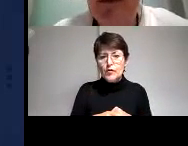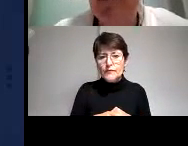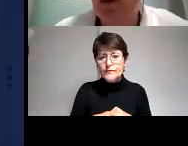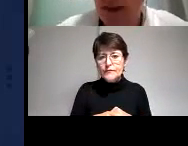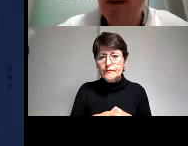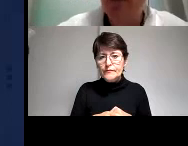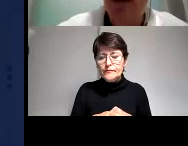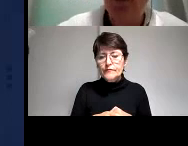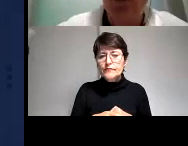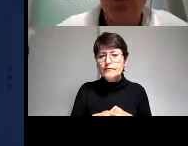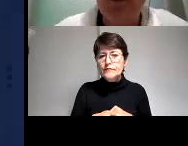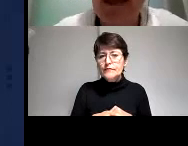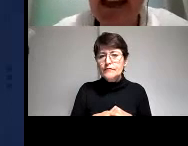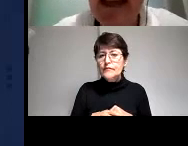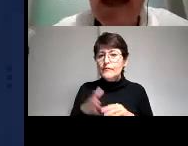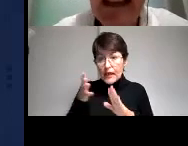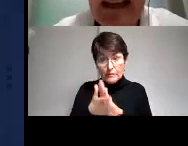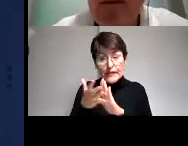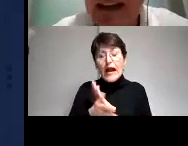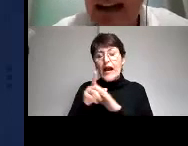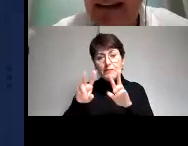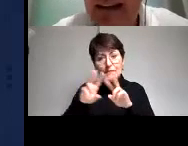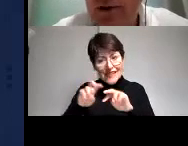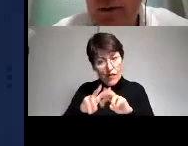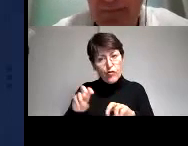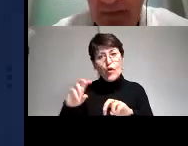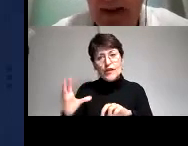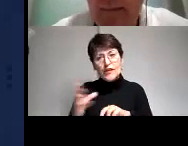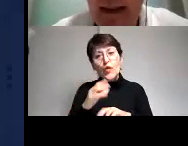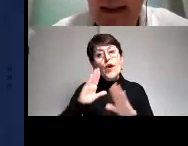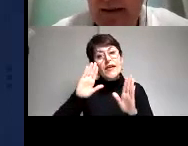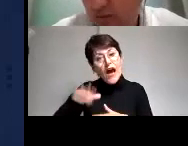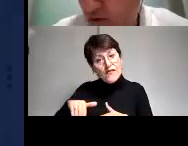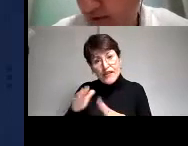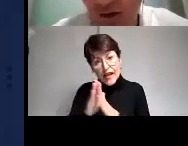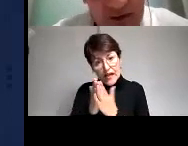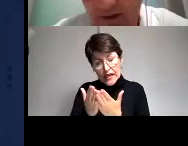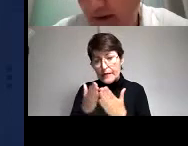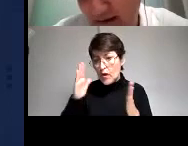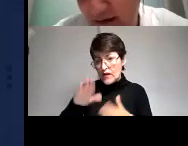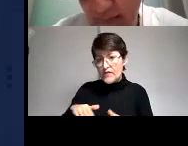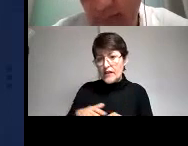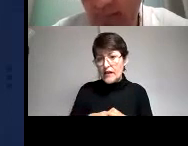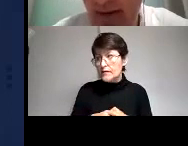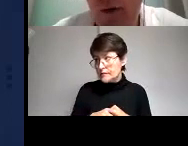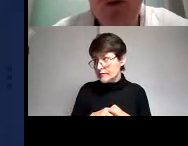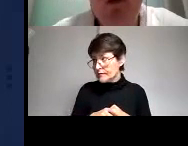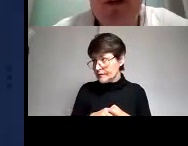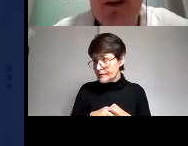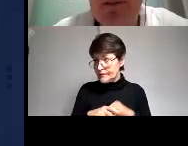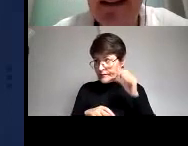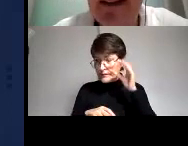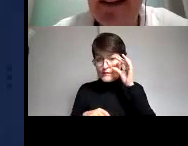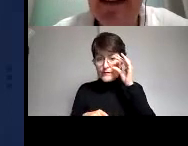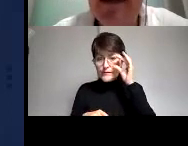eso, por cepas, los estudios que hay. Y ahí al final del libro, os lo adelanto porque para nosotros